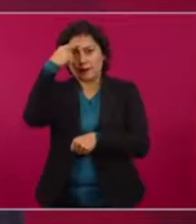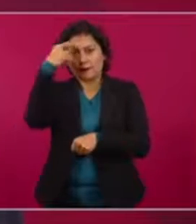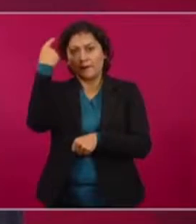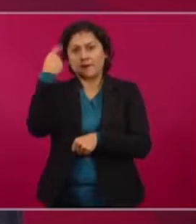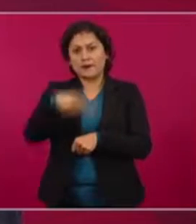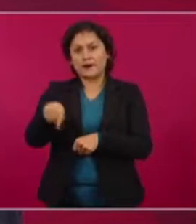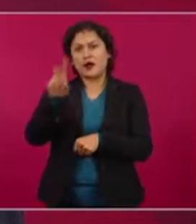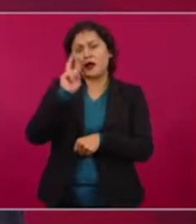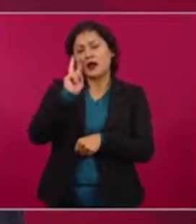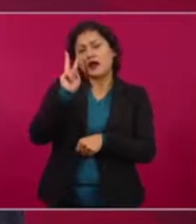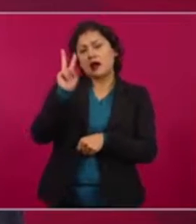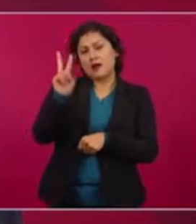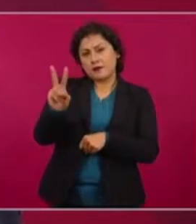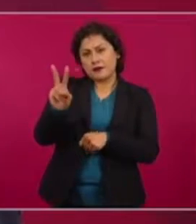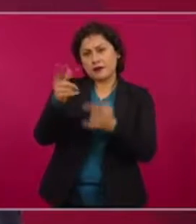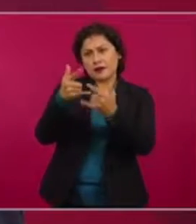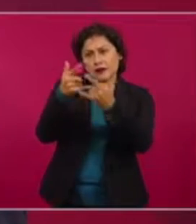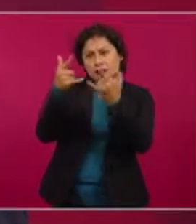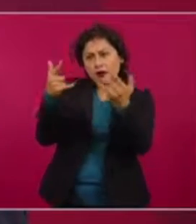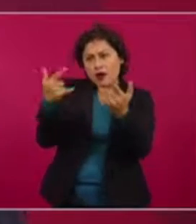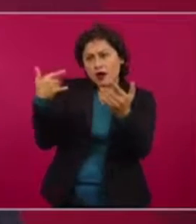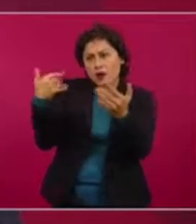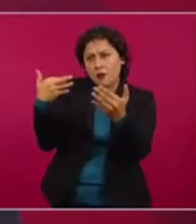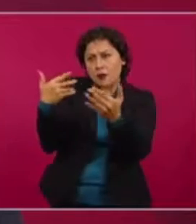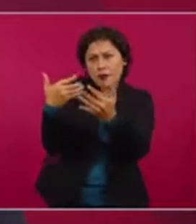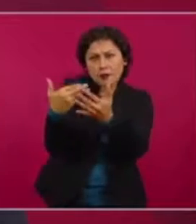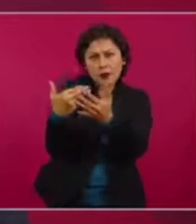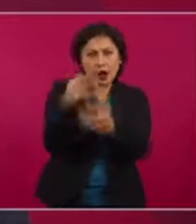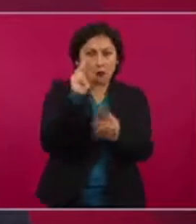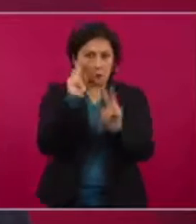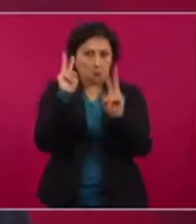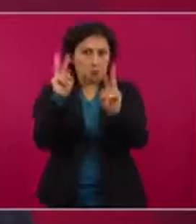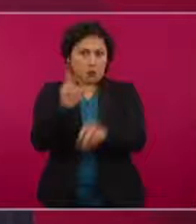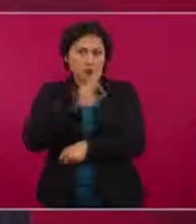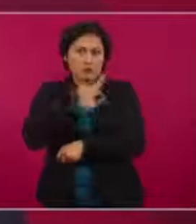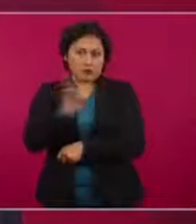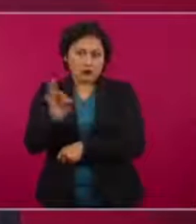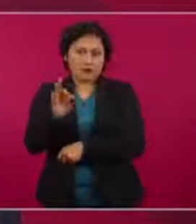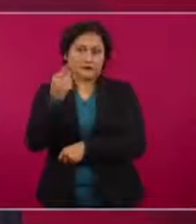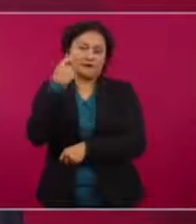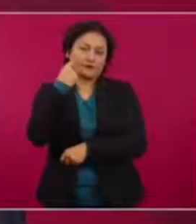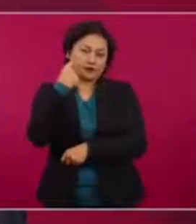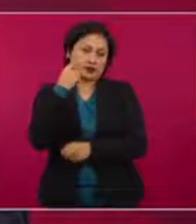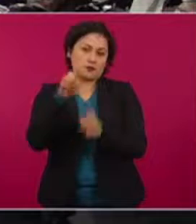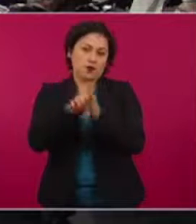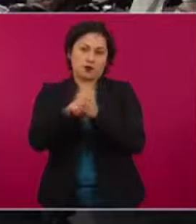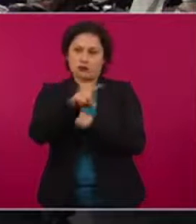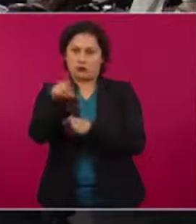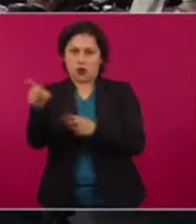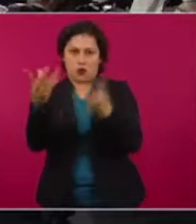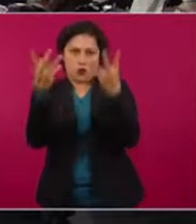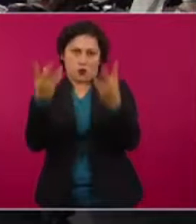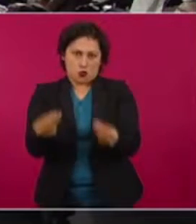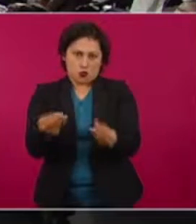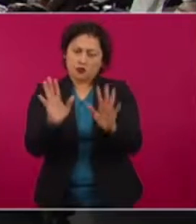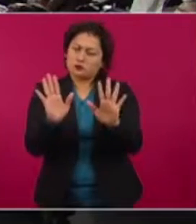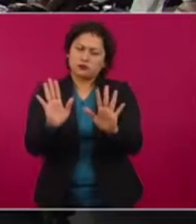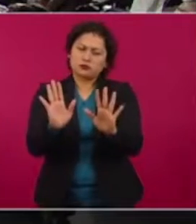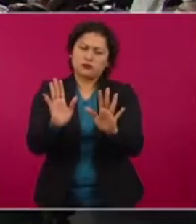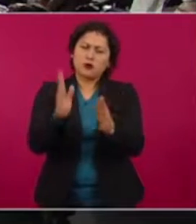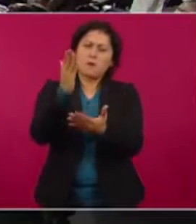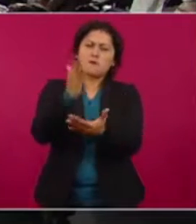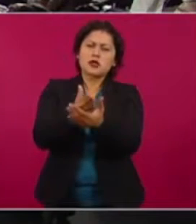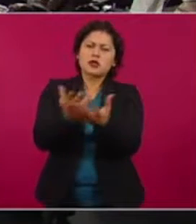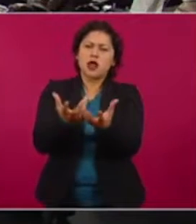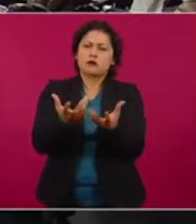sala Daniel Cabrera. Quedamos que la mitad hoy y la mitad mañana, de modo que